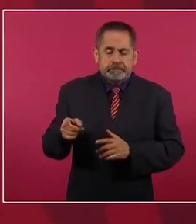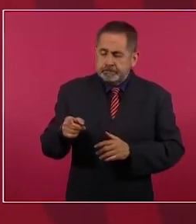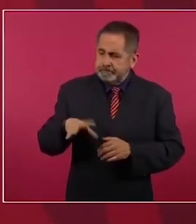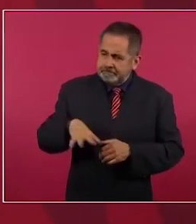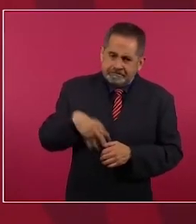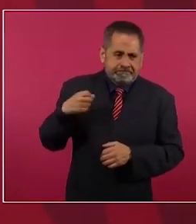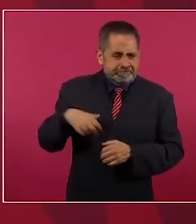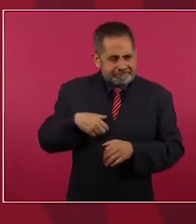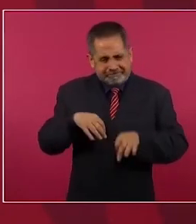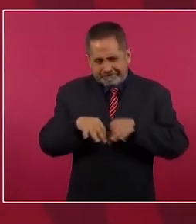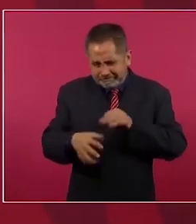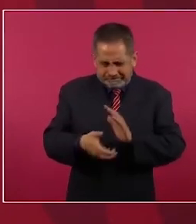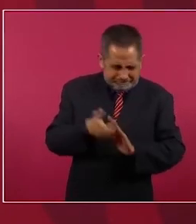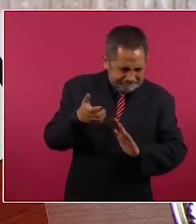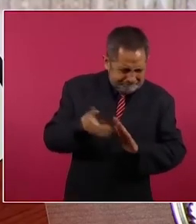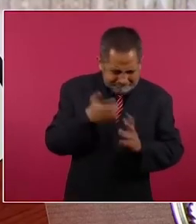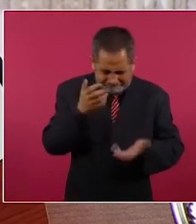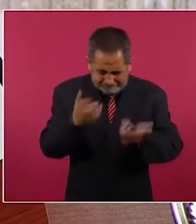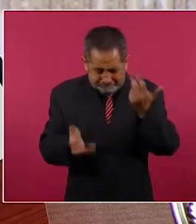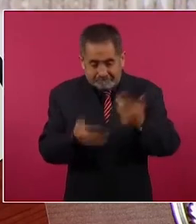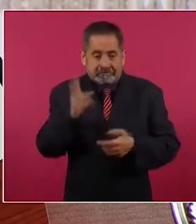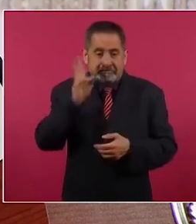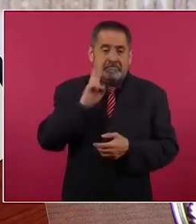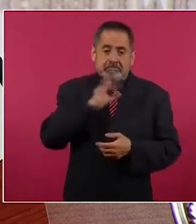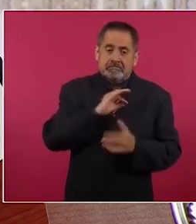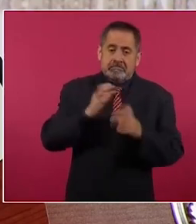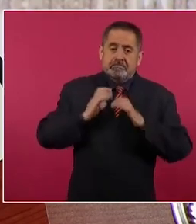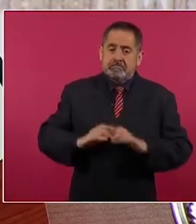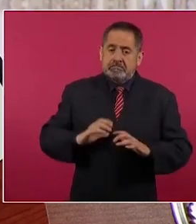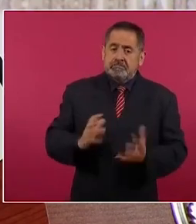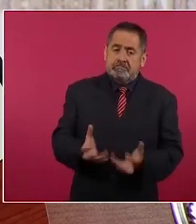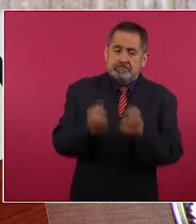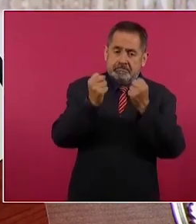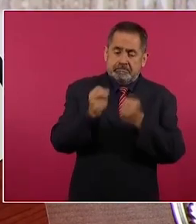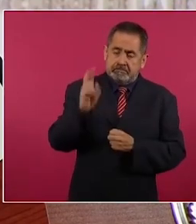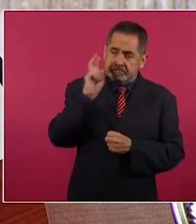todo el trabajo para rescatarlos.